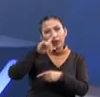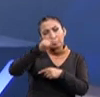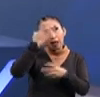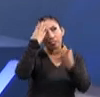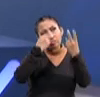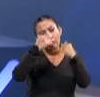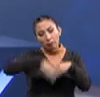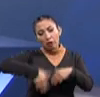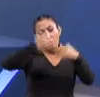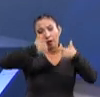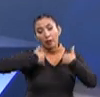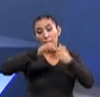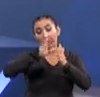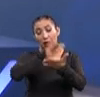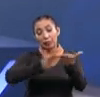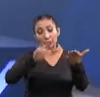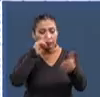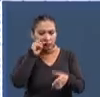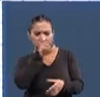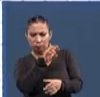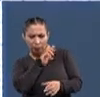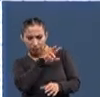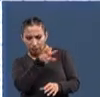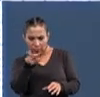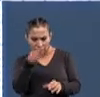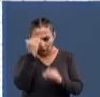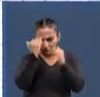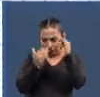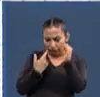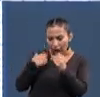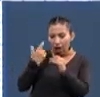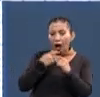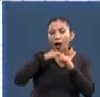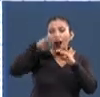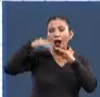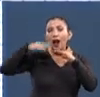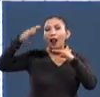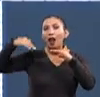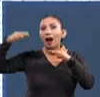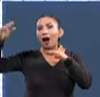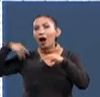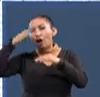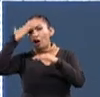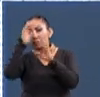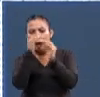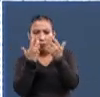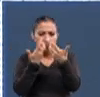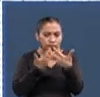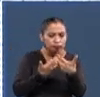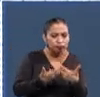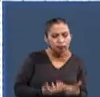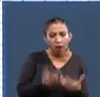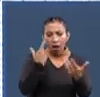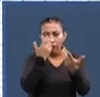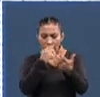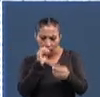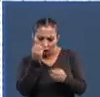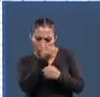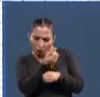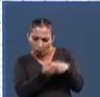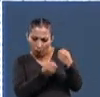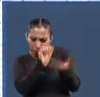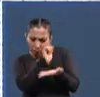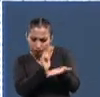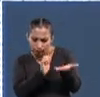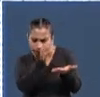después en la adolescencia, como por ejemplo la lectura a primera vista, claro, los conocimientos del solfeo, conocimientos un poco de la armonía, de la forma de la obra.